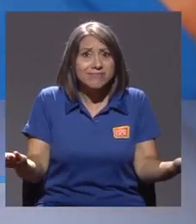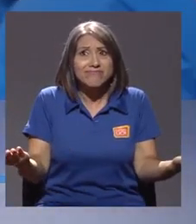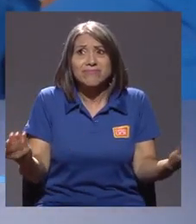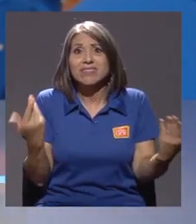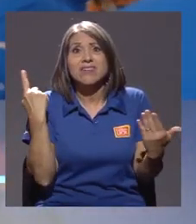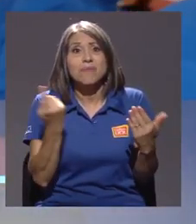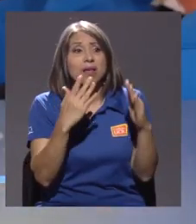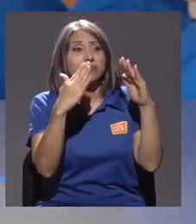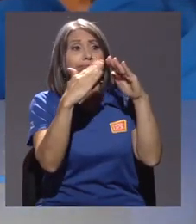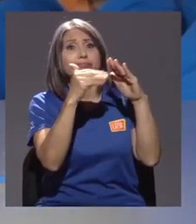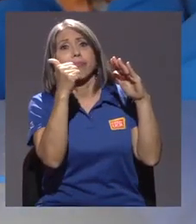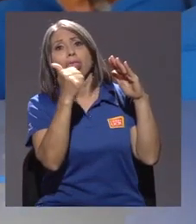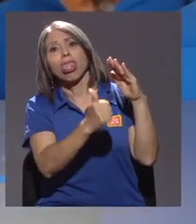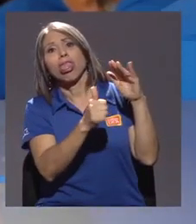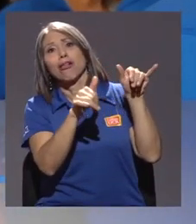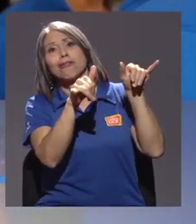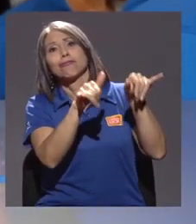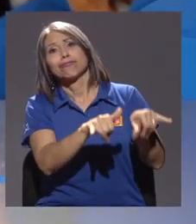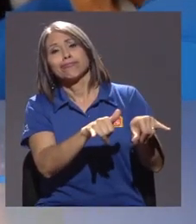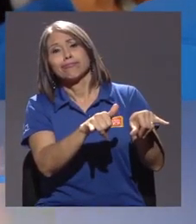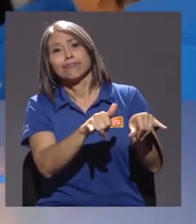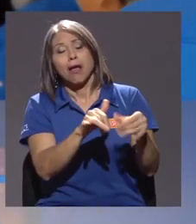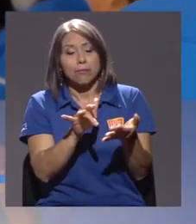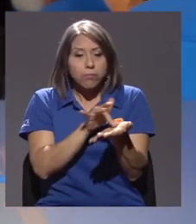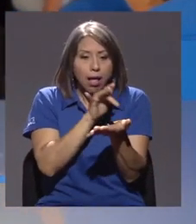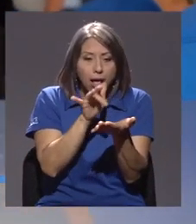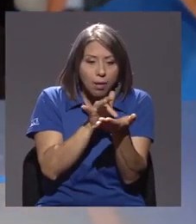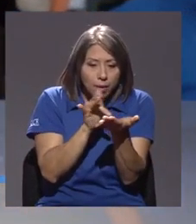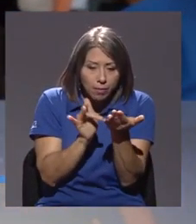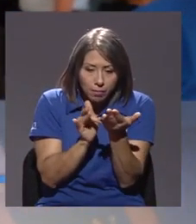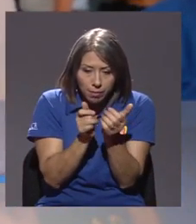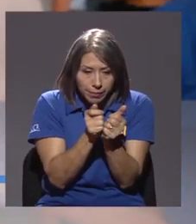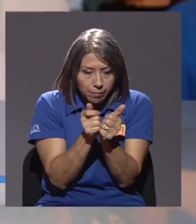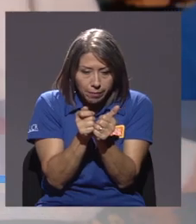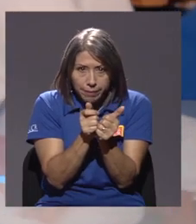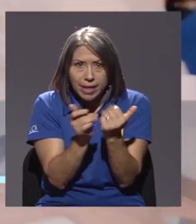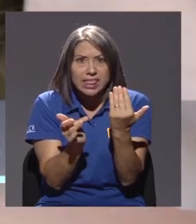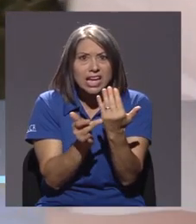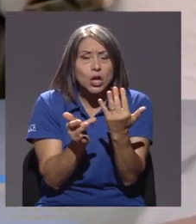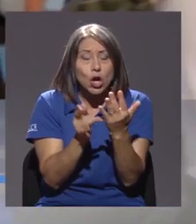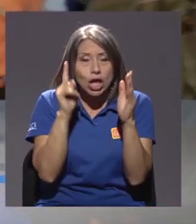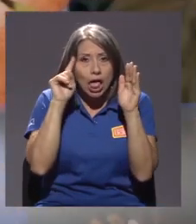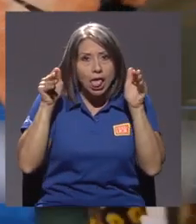prácticamente pasan encerrados, la tecnología los tiene consumidos